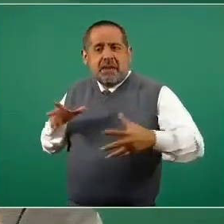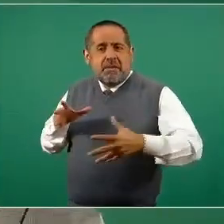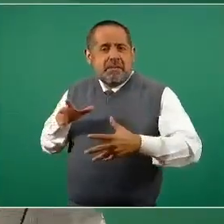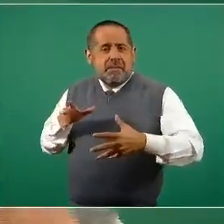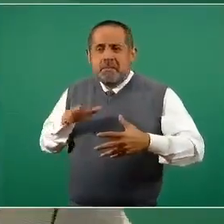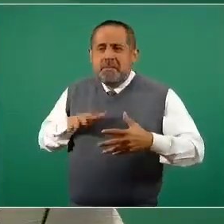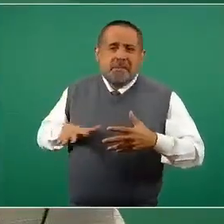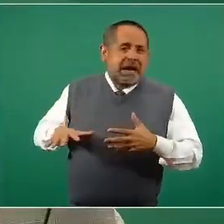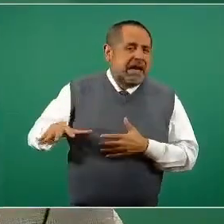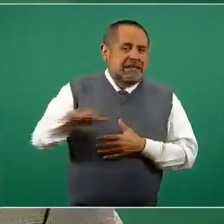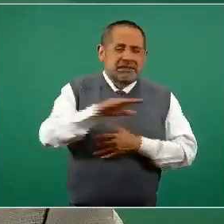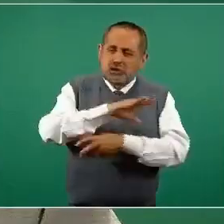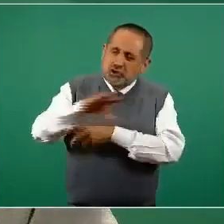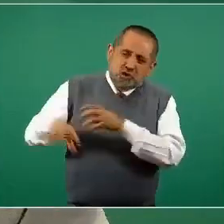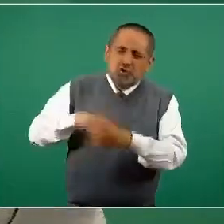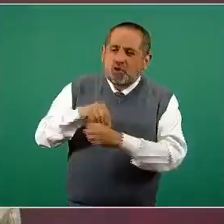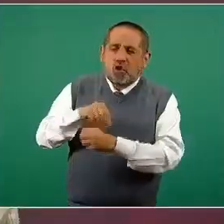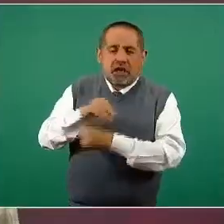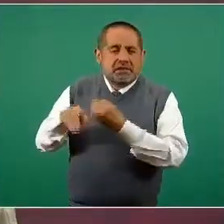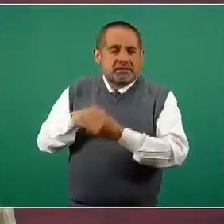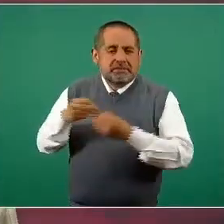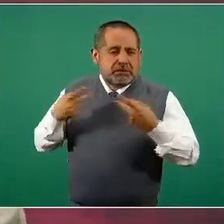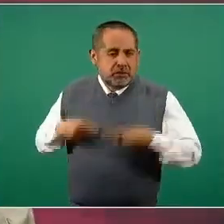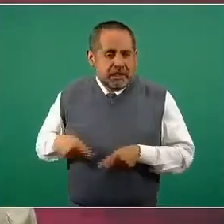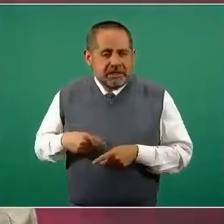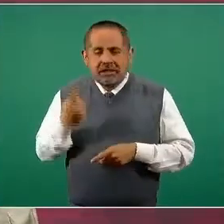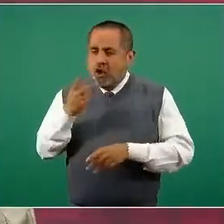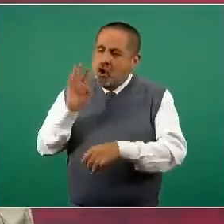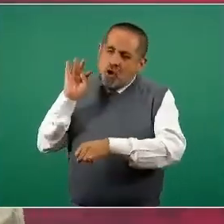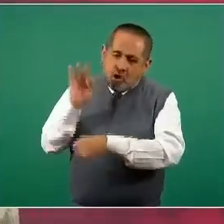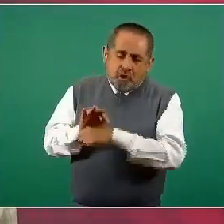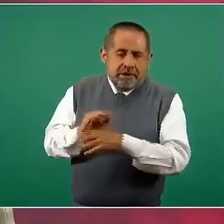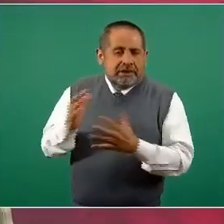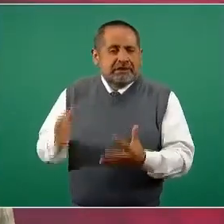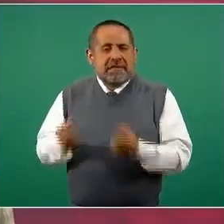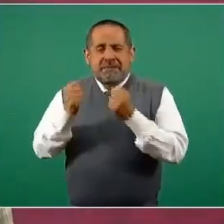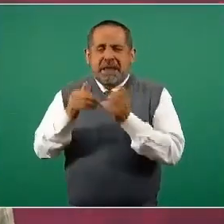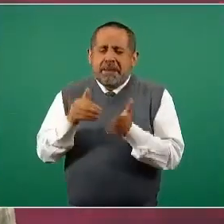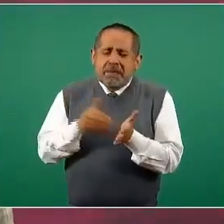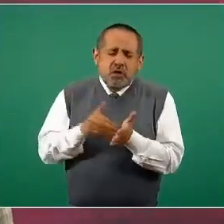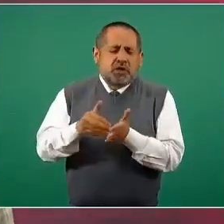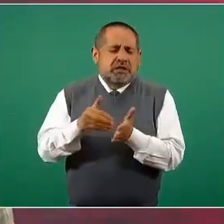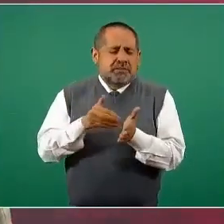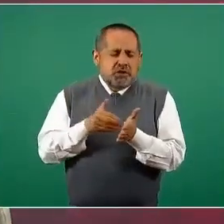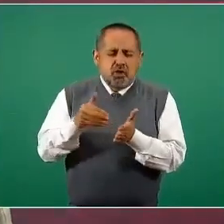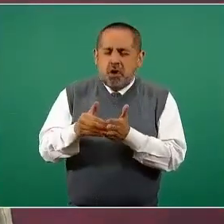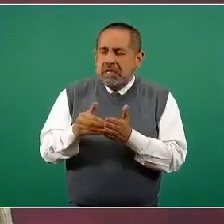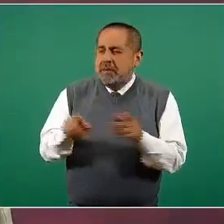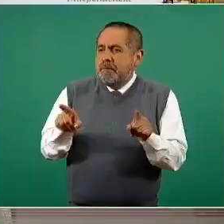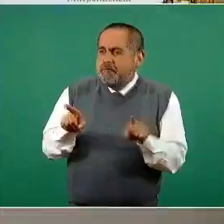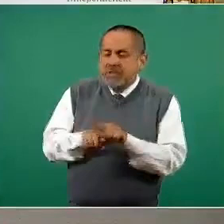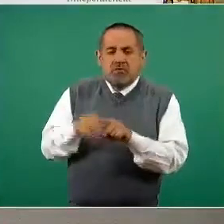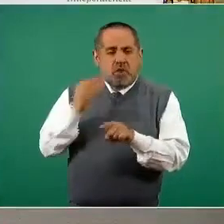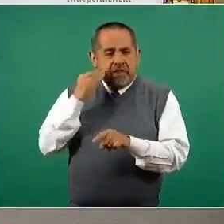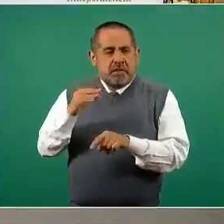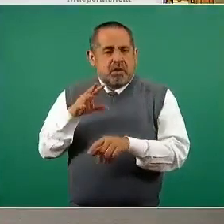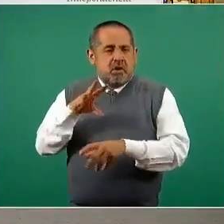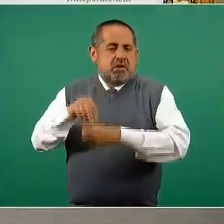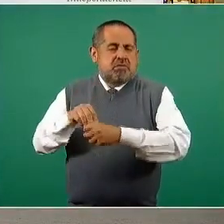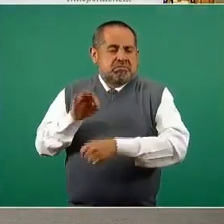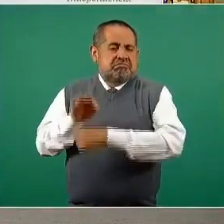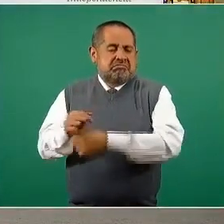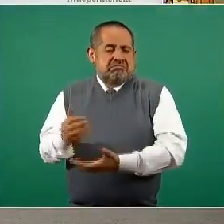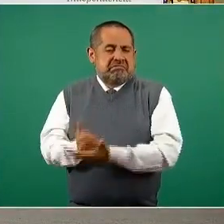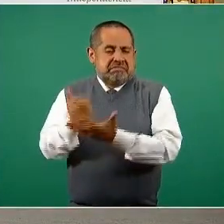es el conjunto de la población. Se trata de proteger y de salvar millones de vidas a un tiempo, ¿no?